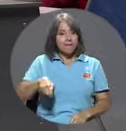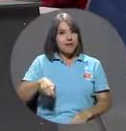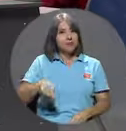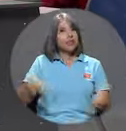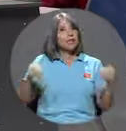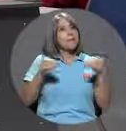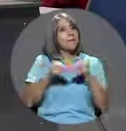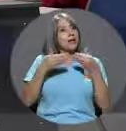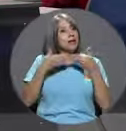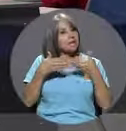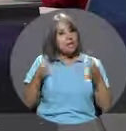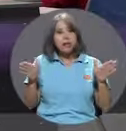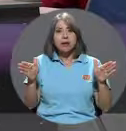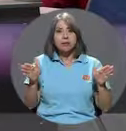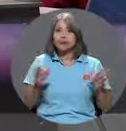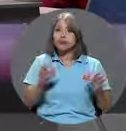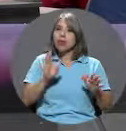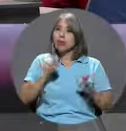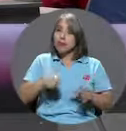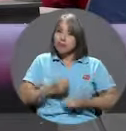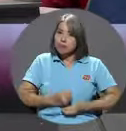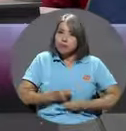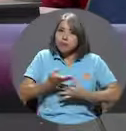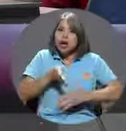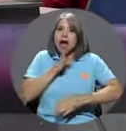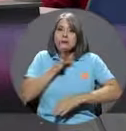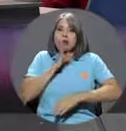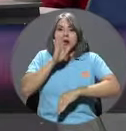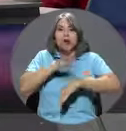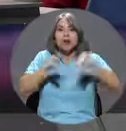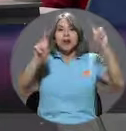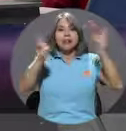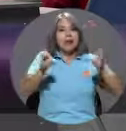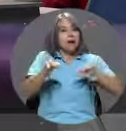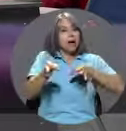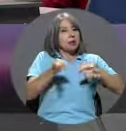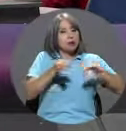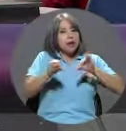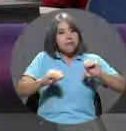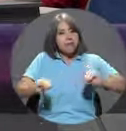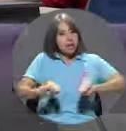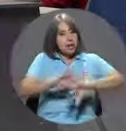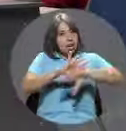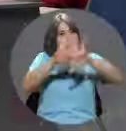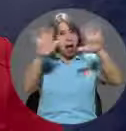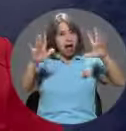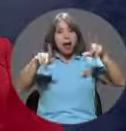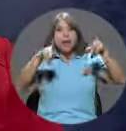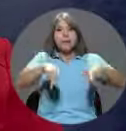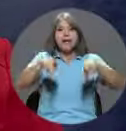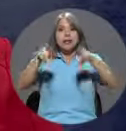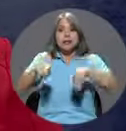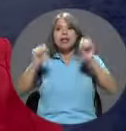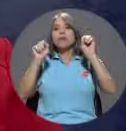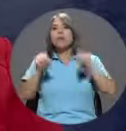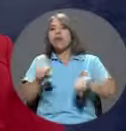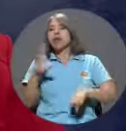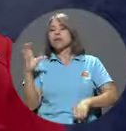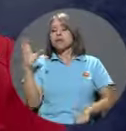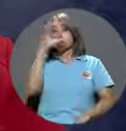que ser más abiertos también a hablar del tema de manera clara, explícita, que las personas puedan